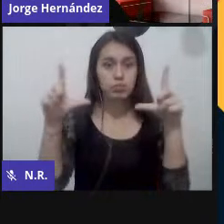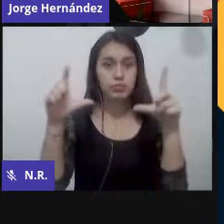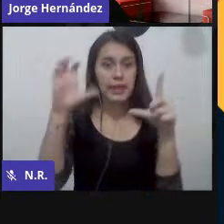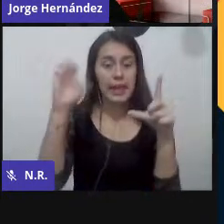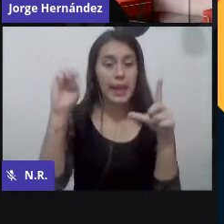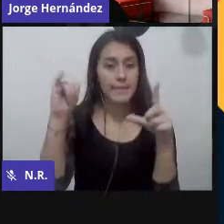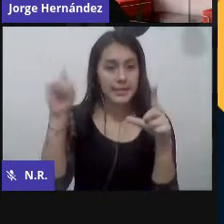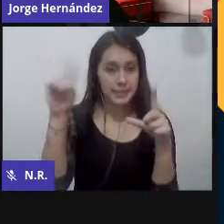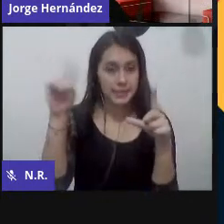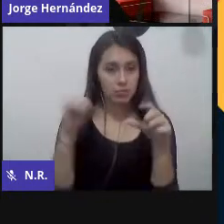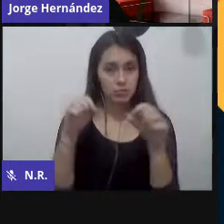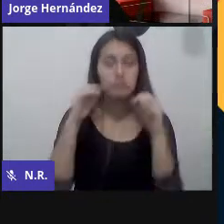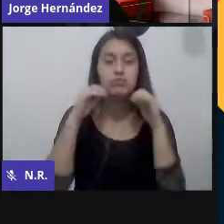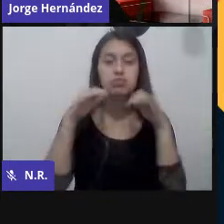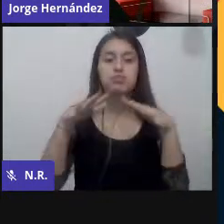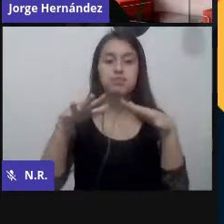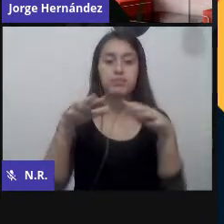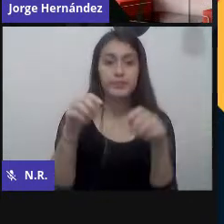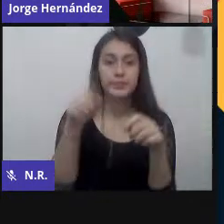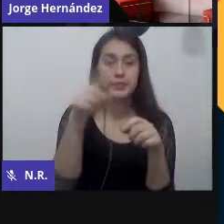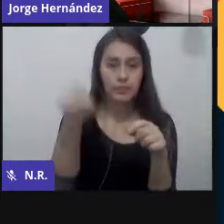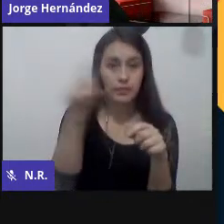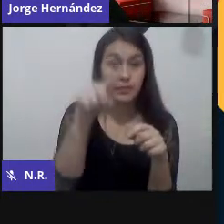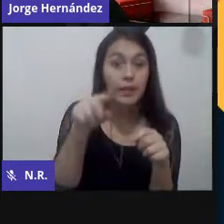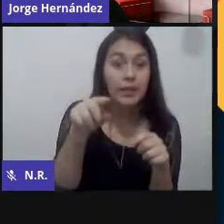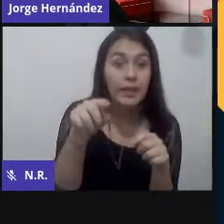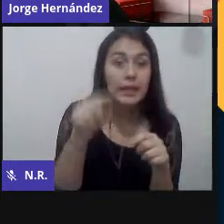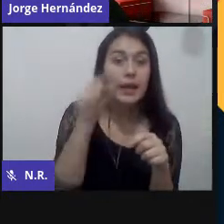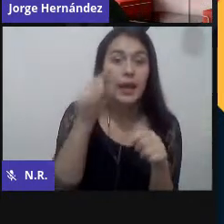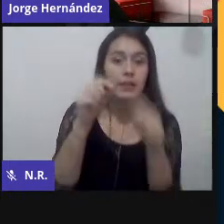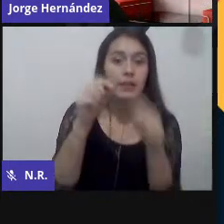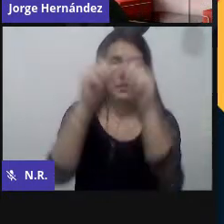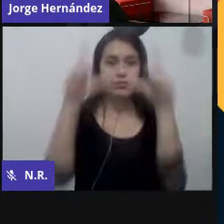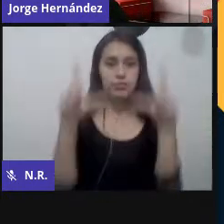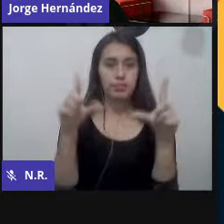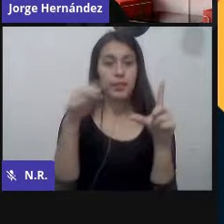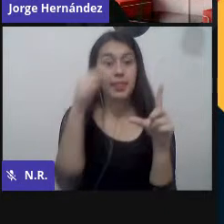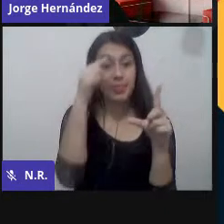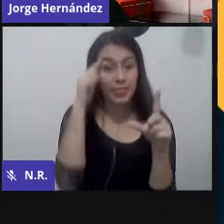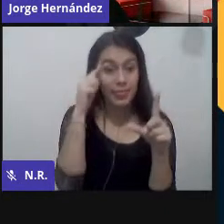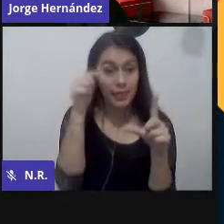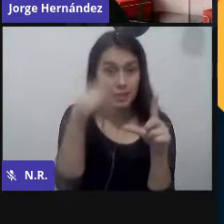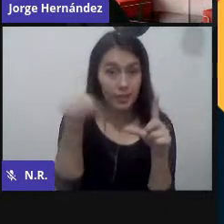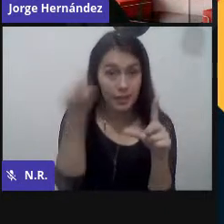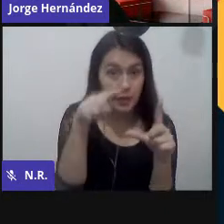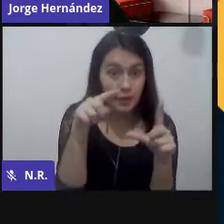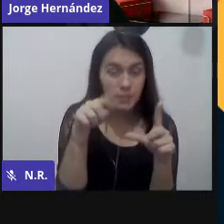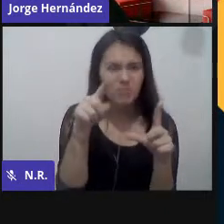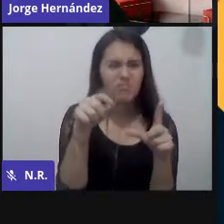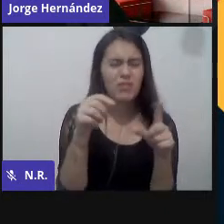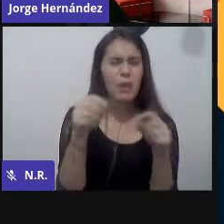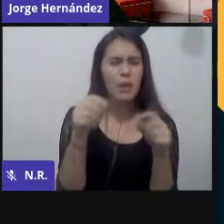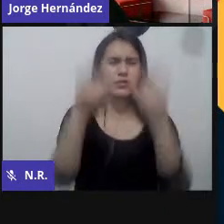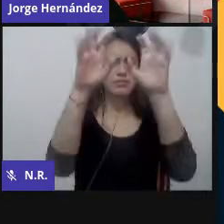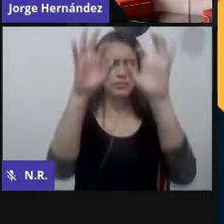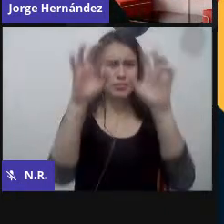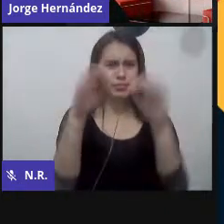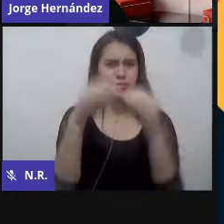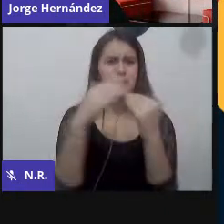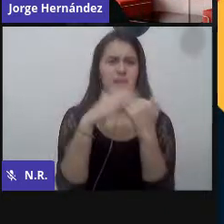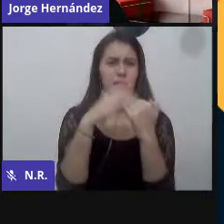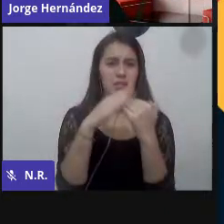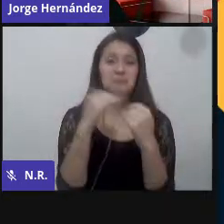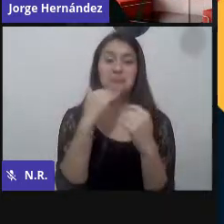directo, lo que va a aparecer es una pantalla de este modo, la cual les va a pedir unos datos, como el